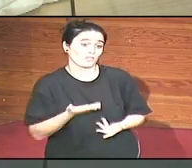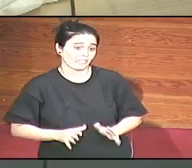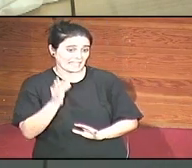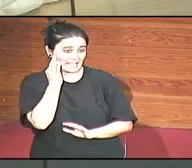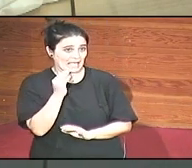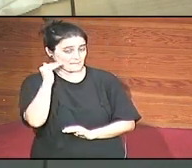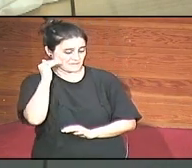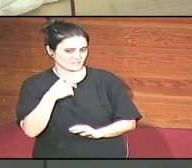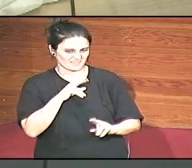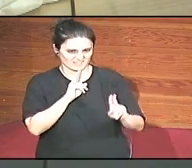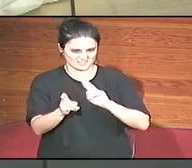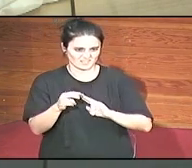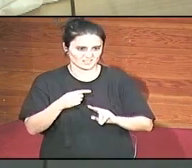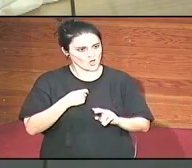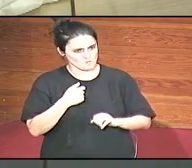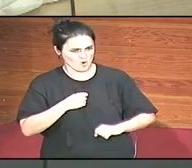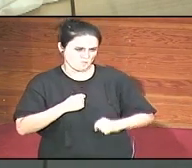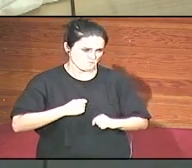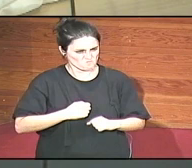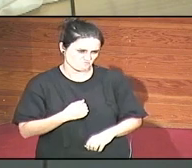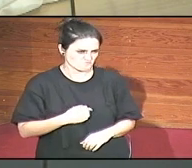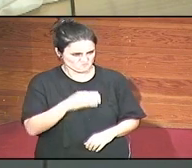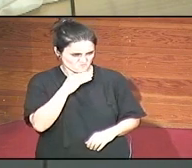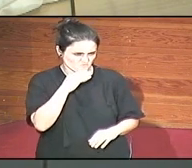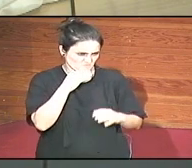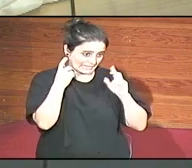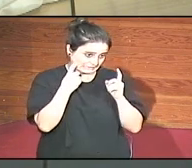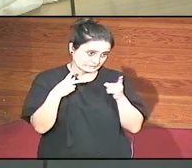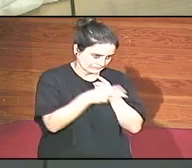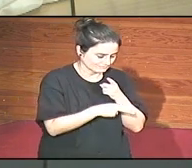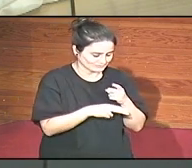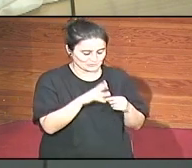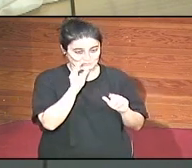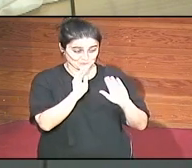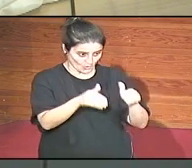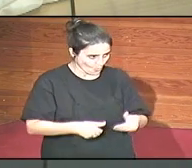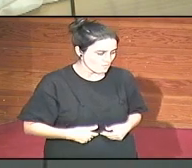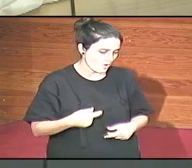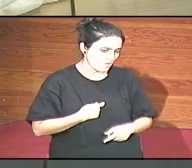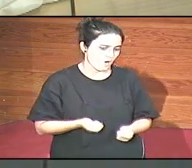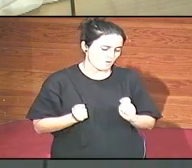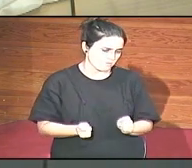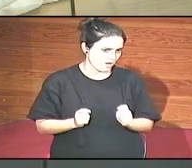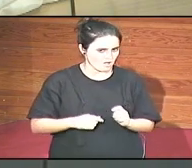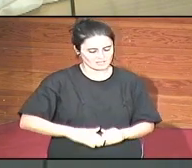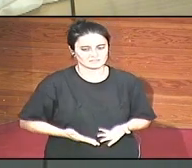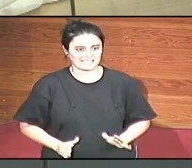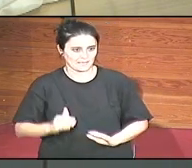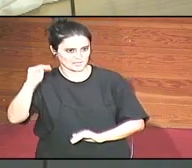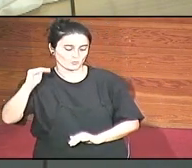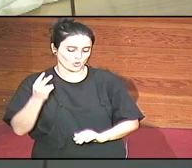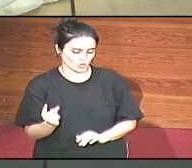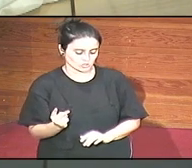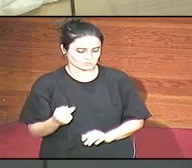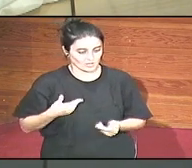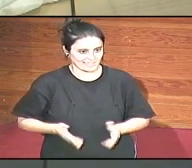intentando no ser un cascarrabias porque cuando vuelvo a ver yo le pongo unos comienzos a mi hija mayor por las dos pero